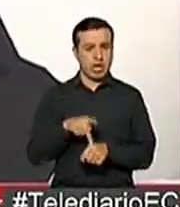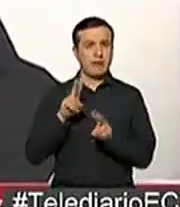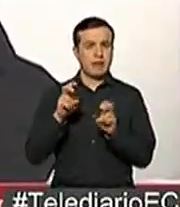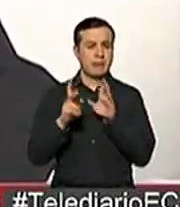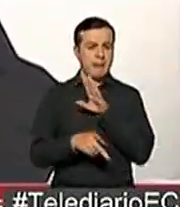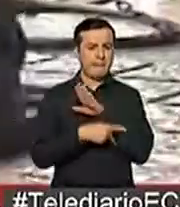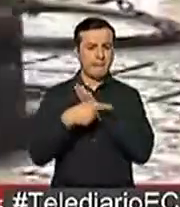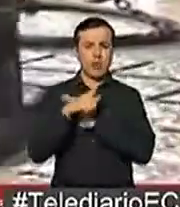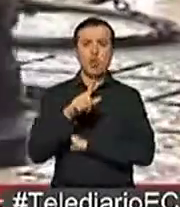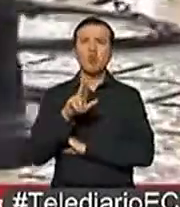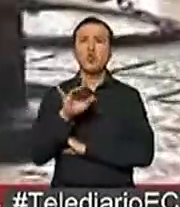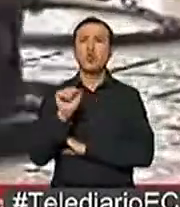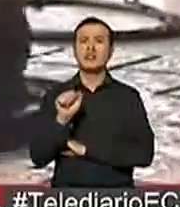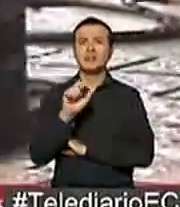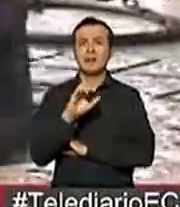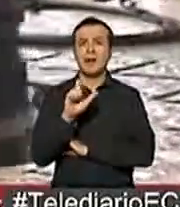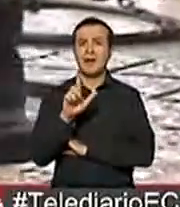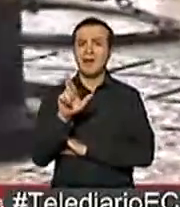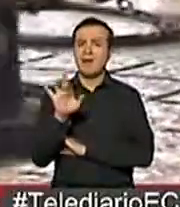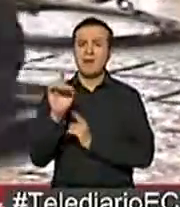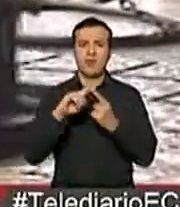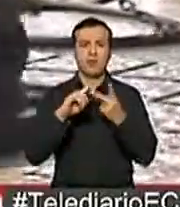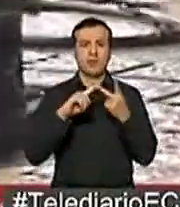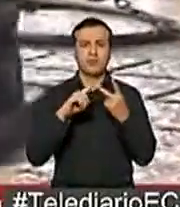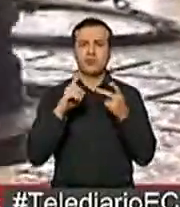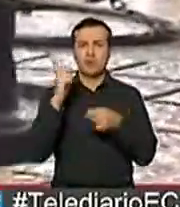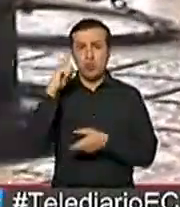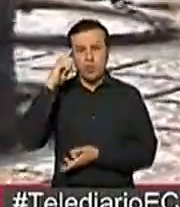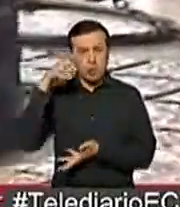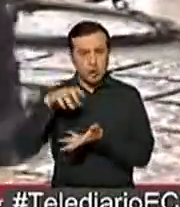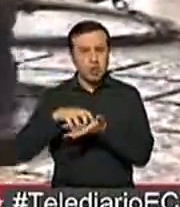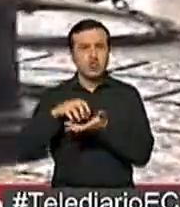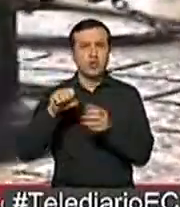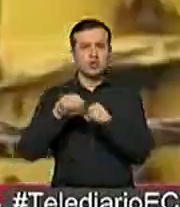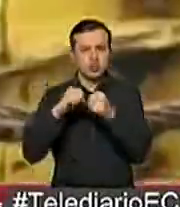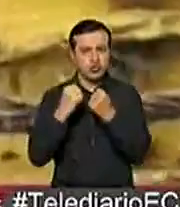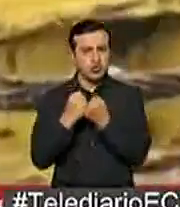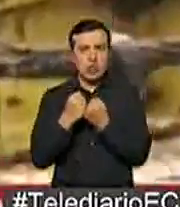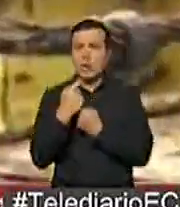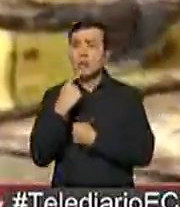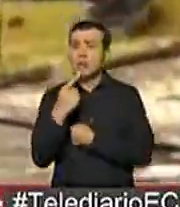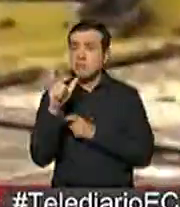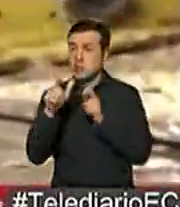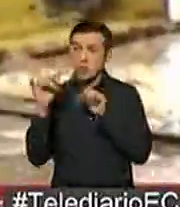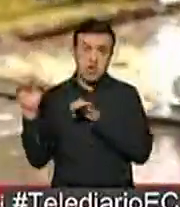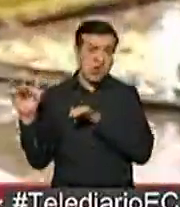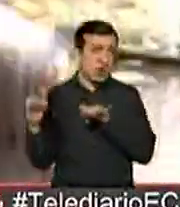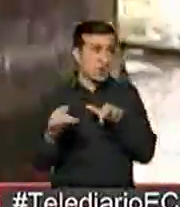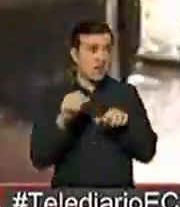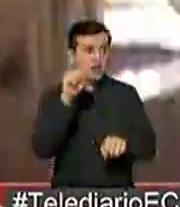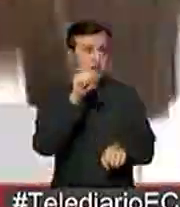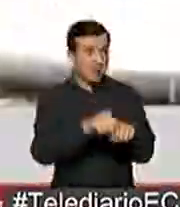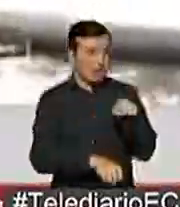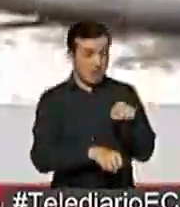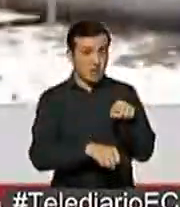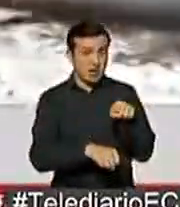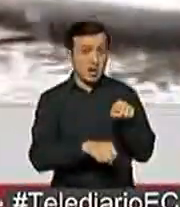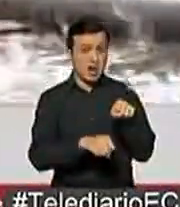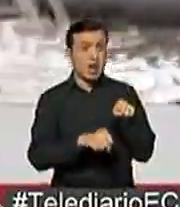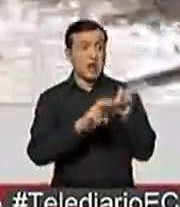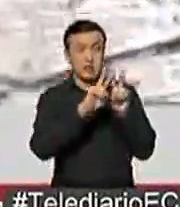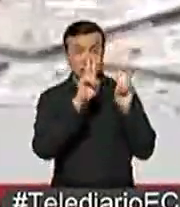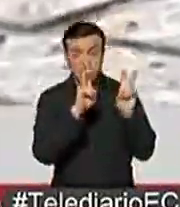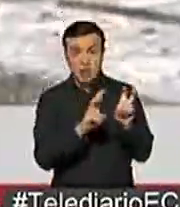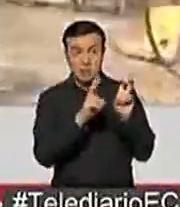luis calero el estado la sociedad no debe permitir bajo estricto apego a derecho que nadie vulnere y atente contra uno de los sectores estratégicos